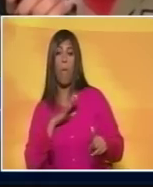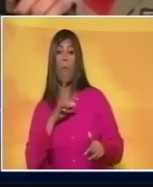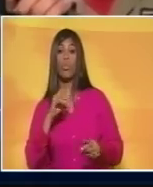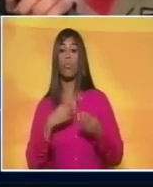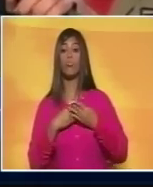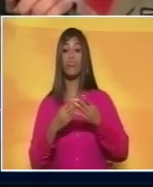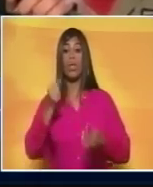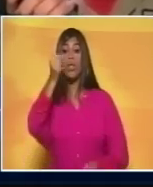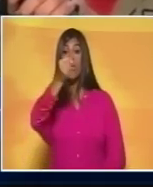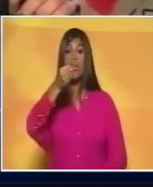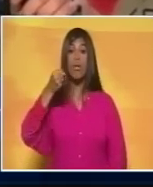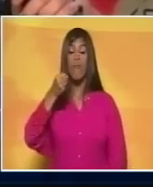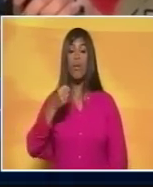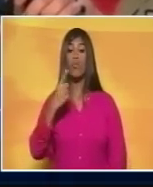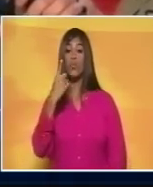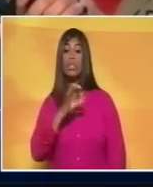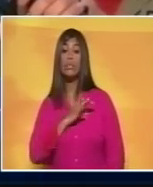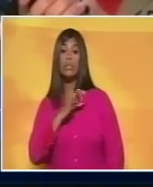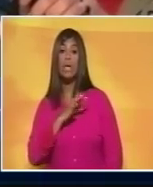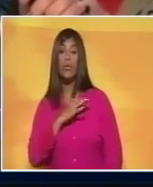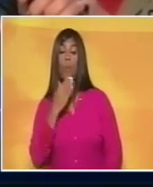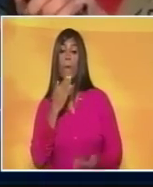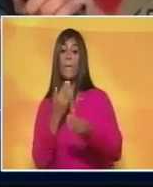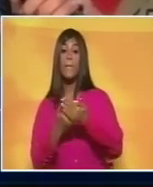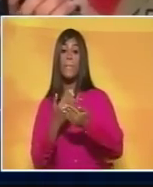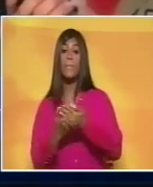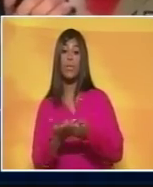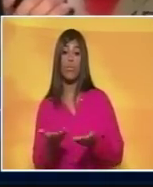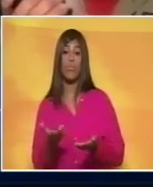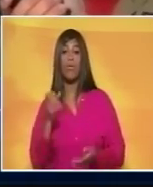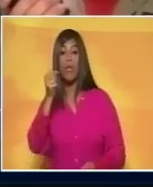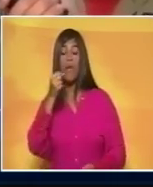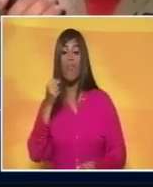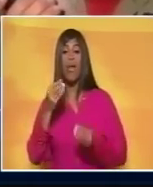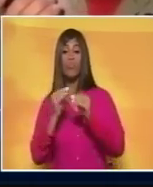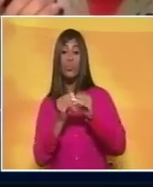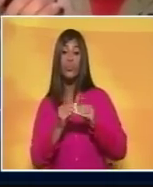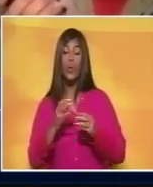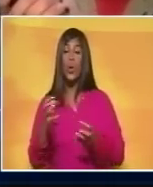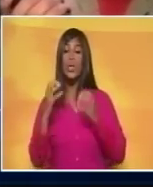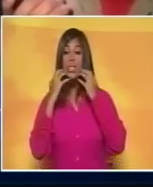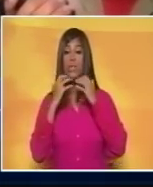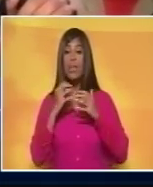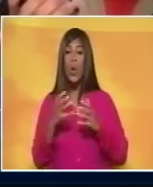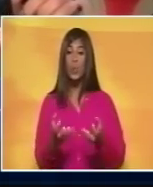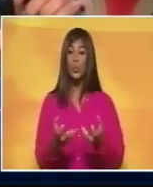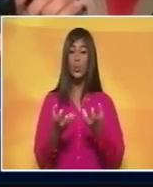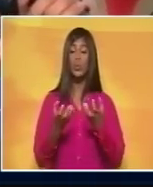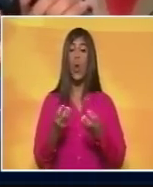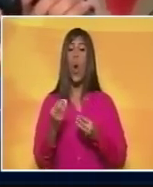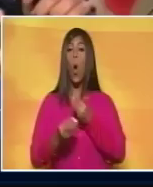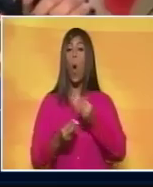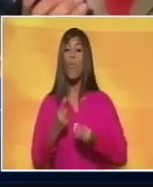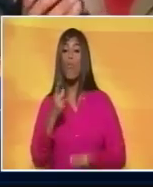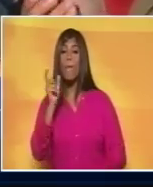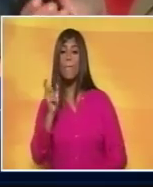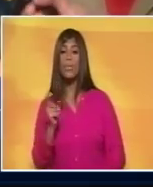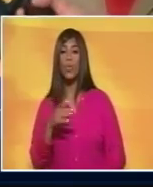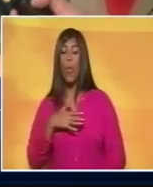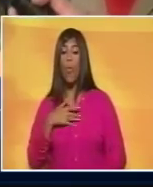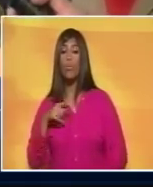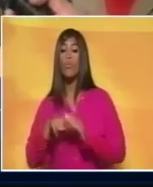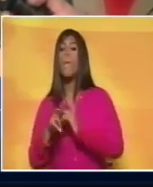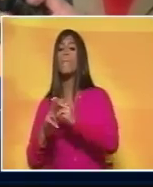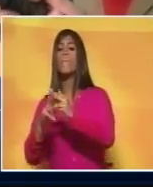entregado también nevera a una señora que nos están solicitando arreglar su freezer. Entonces, ¿cómo una persona obtiene una nevera? A través